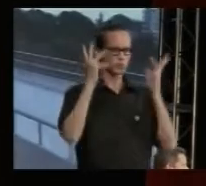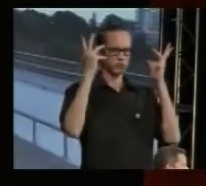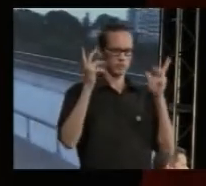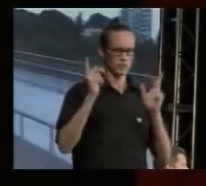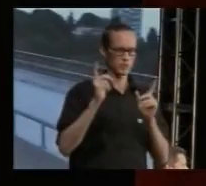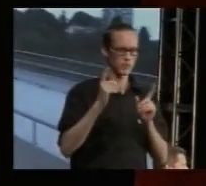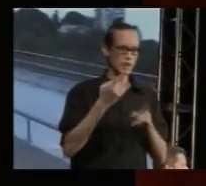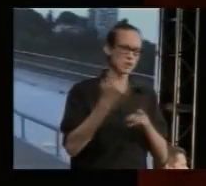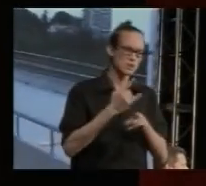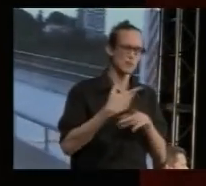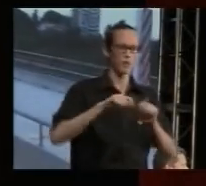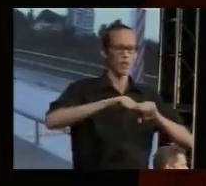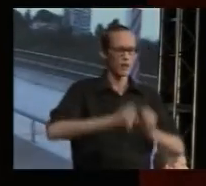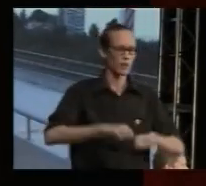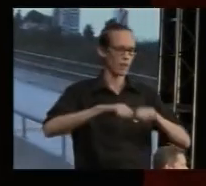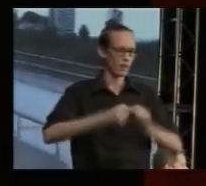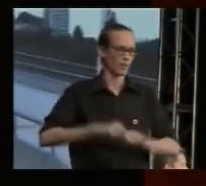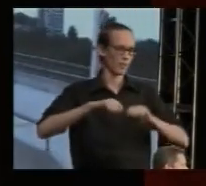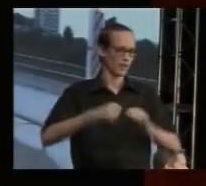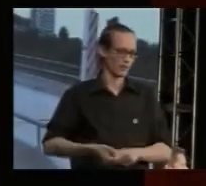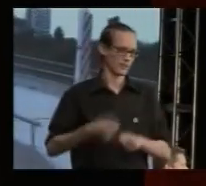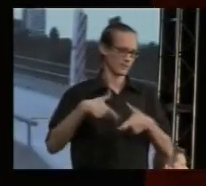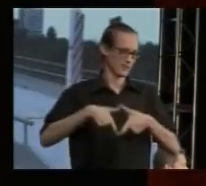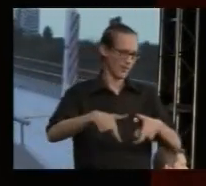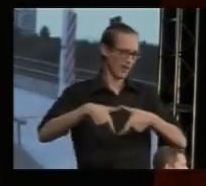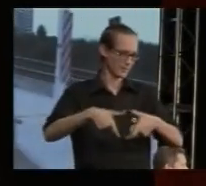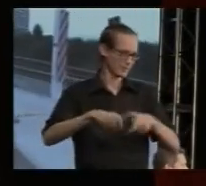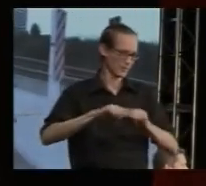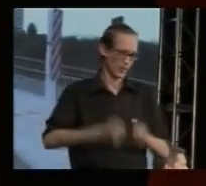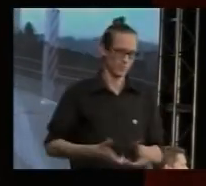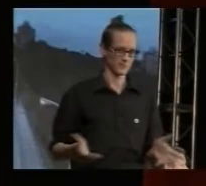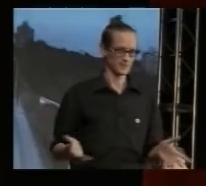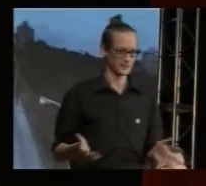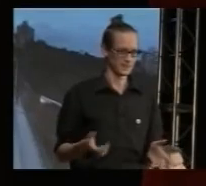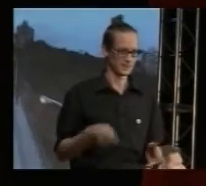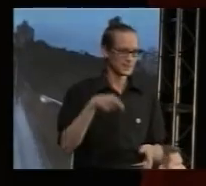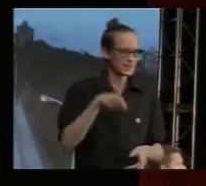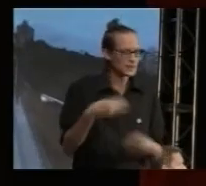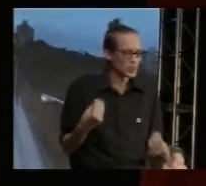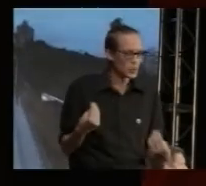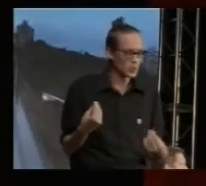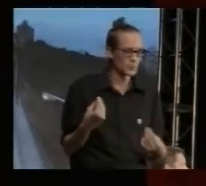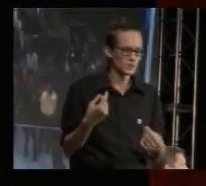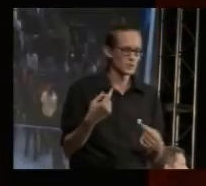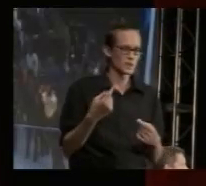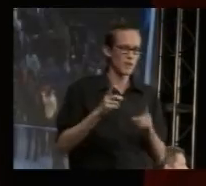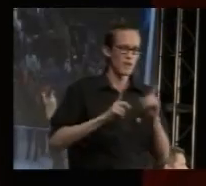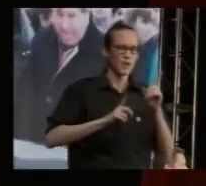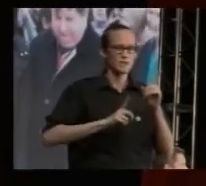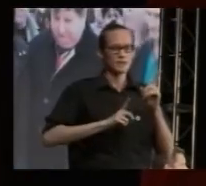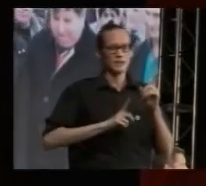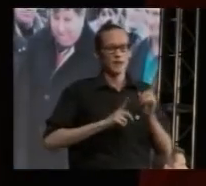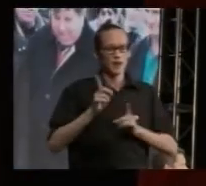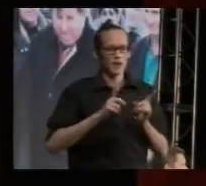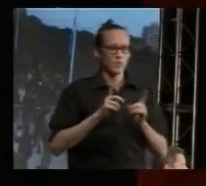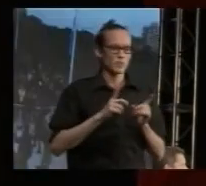las continuas roturas en la red sanitaria. Esto tiene que ver con aquellas cosas que no se hacen porque la plata